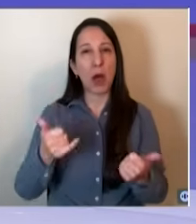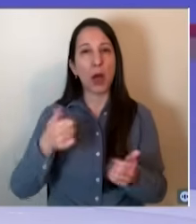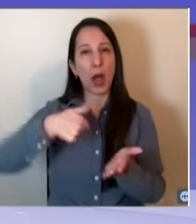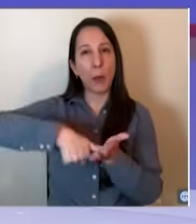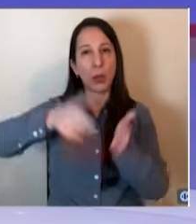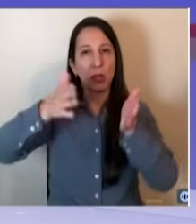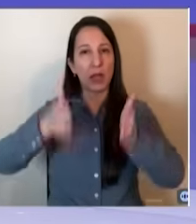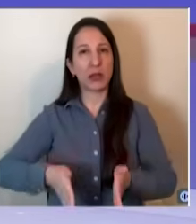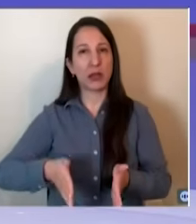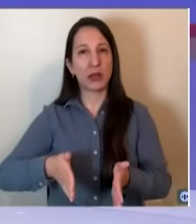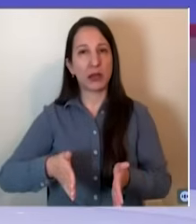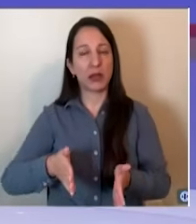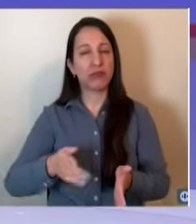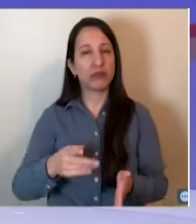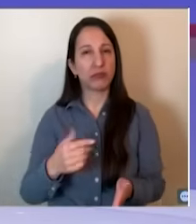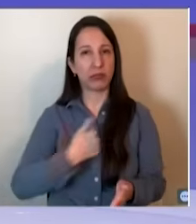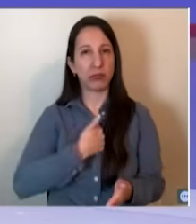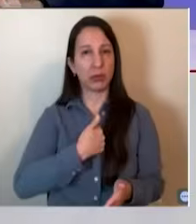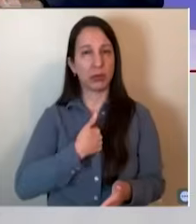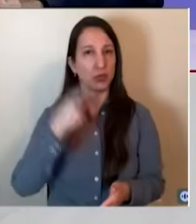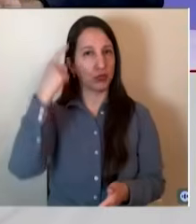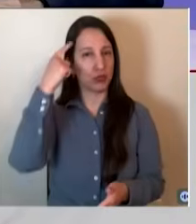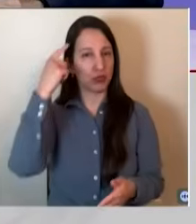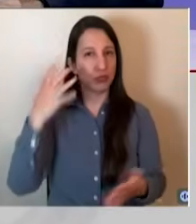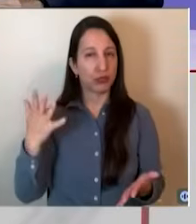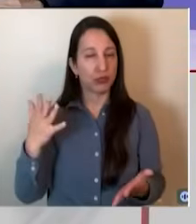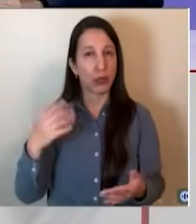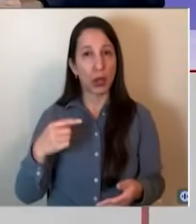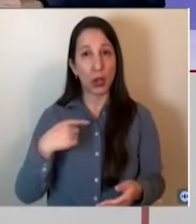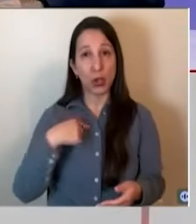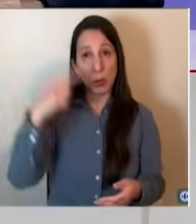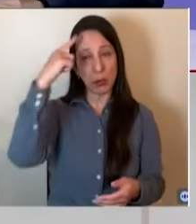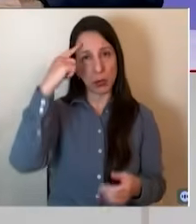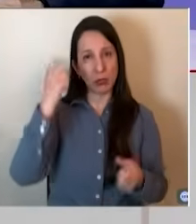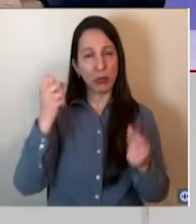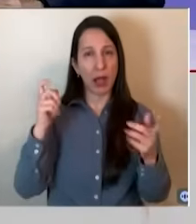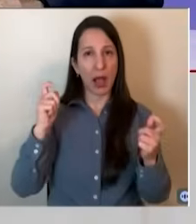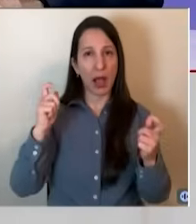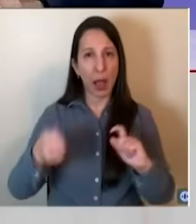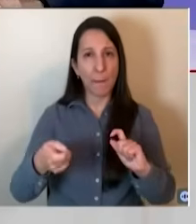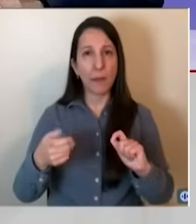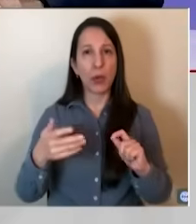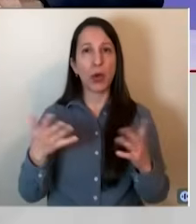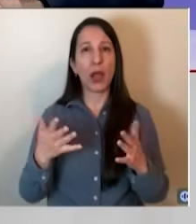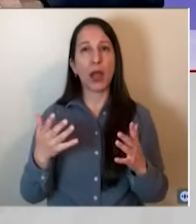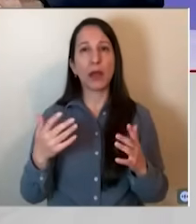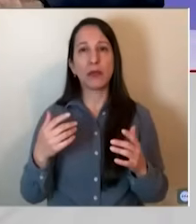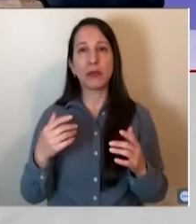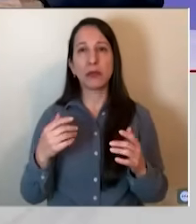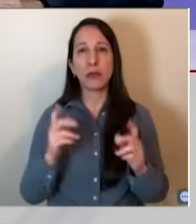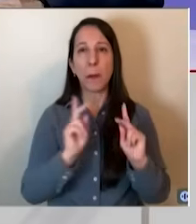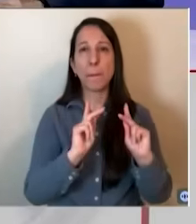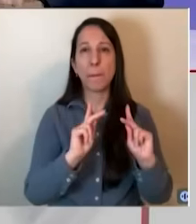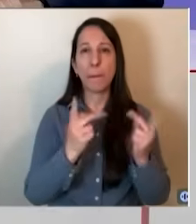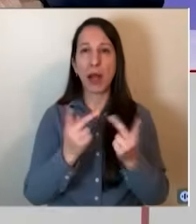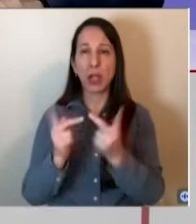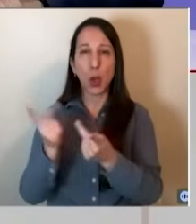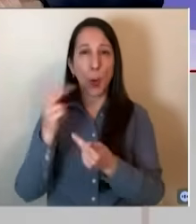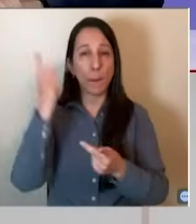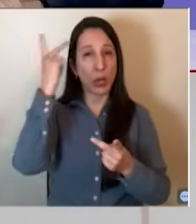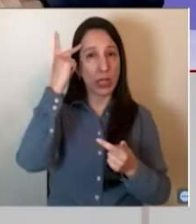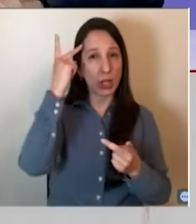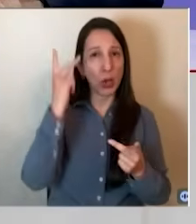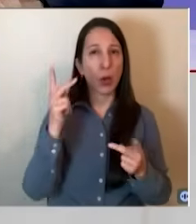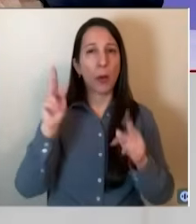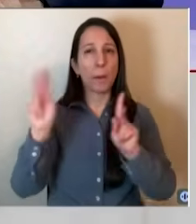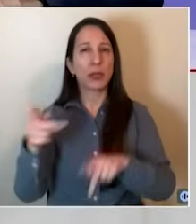que sostengo que mucho del cambio y de la vinculación de los partidos con las personas